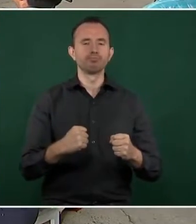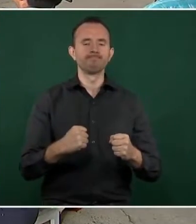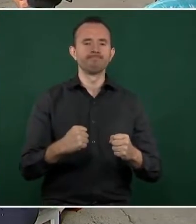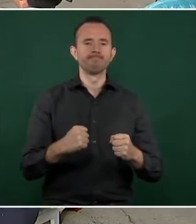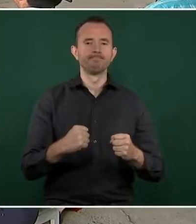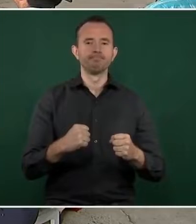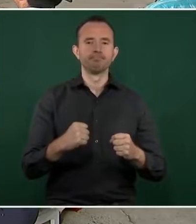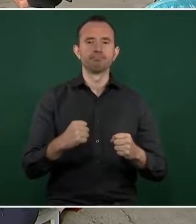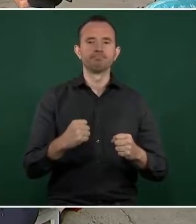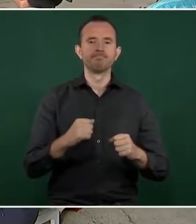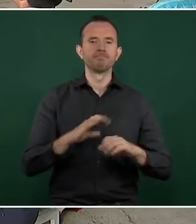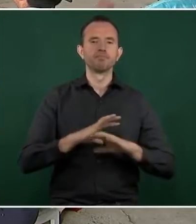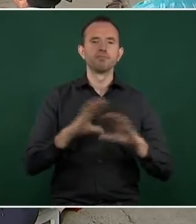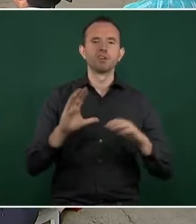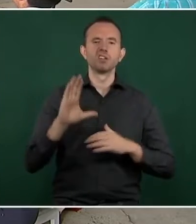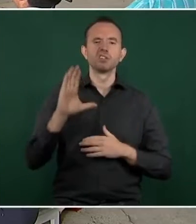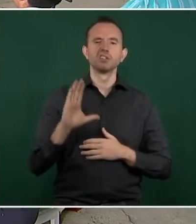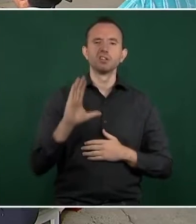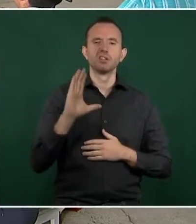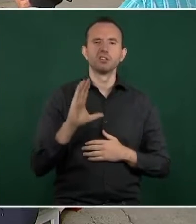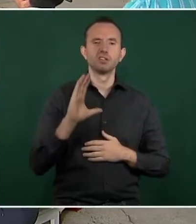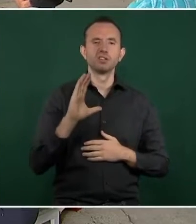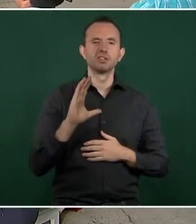minilla de peje,